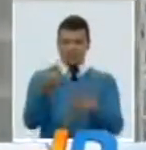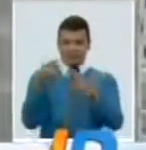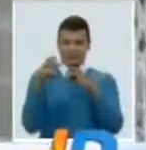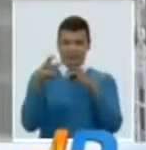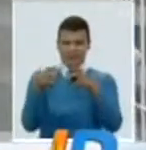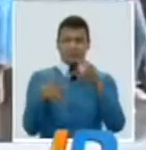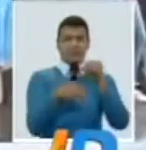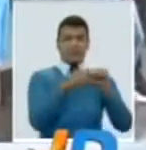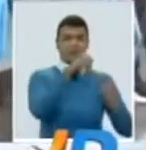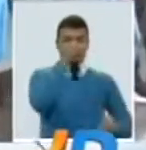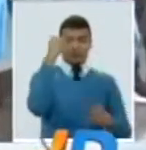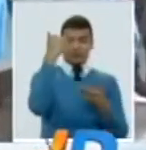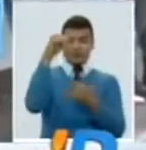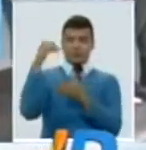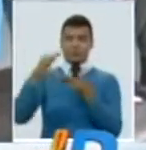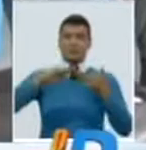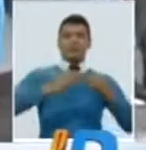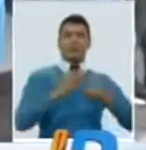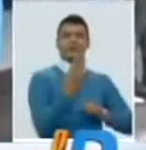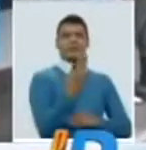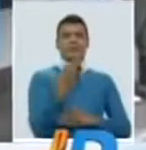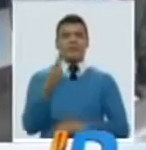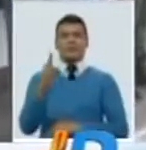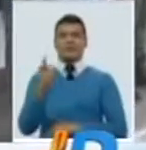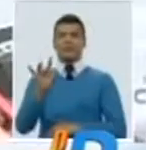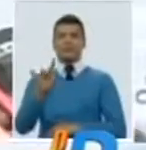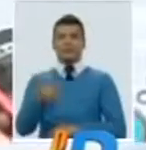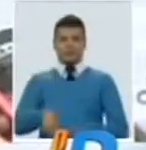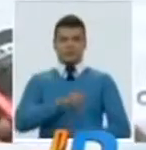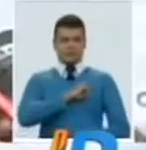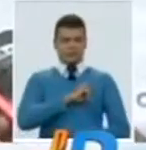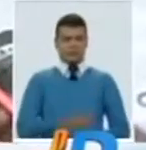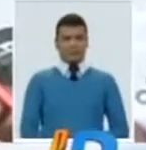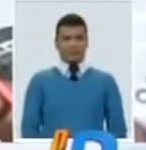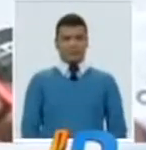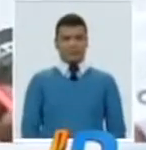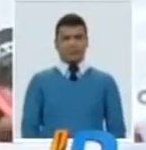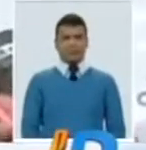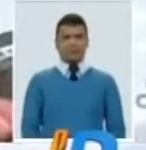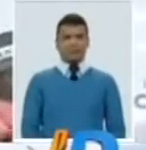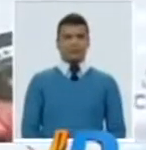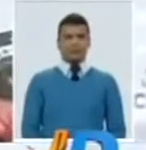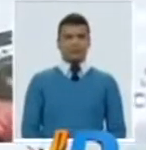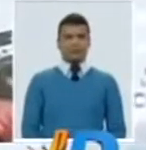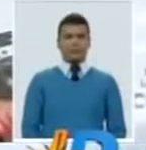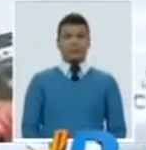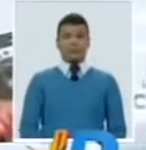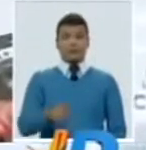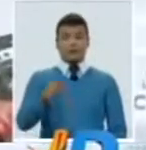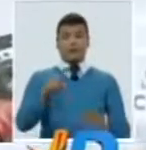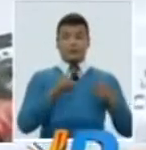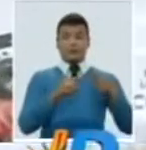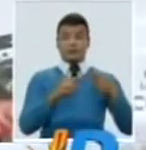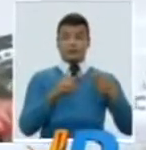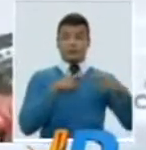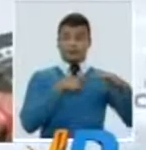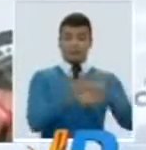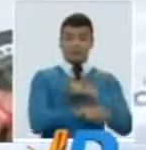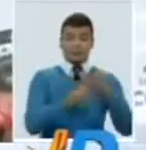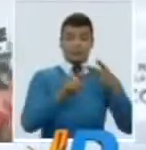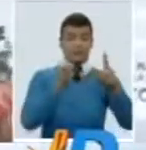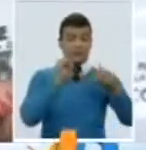de estupefacientes que operaban en las comunas 3, 14 y 15 de Cali. Estos individuos están sindicados de delitos de homicidio,